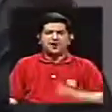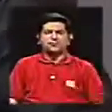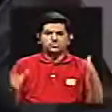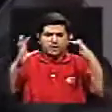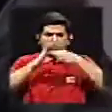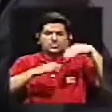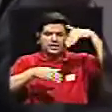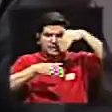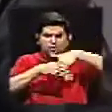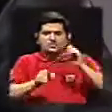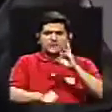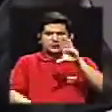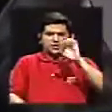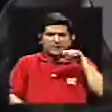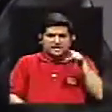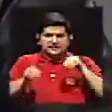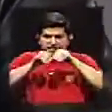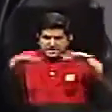ICE,